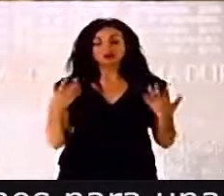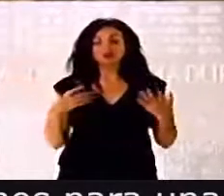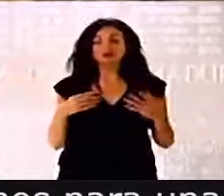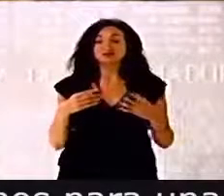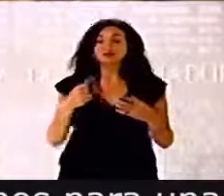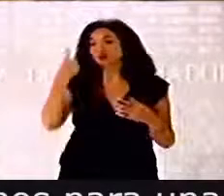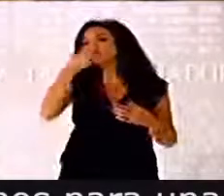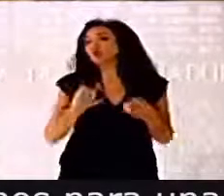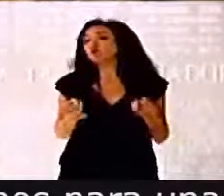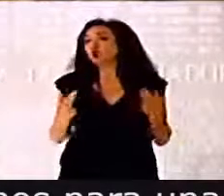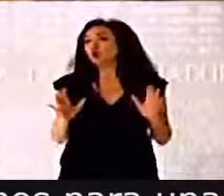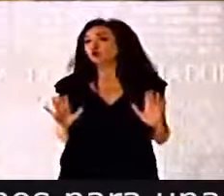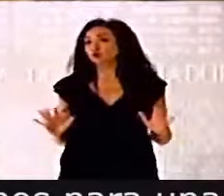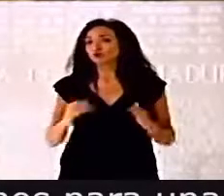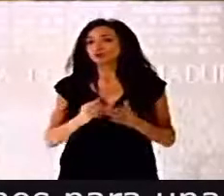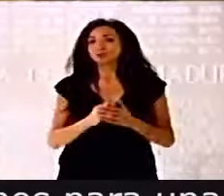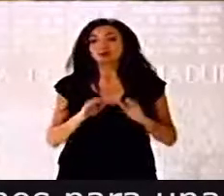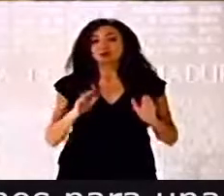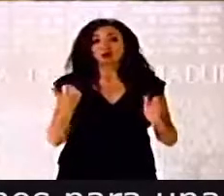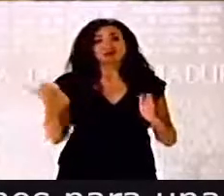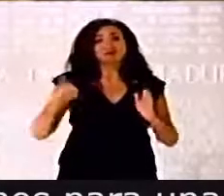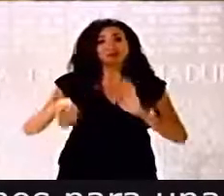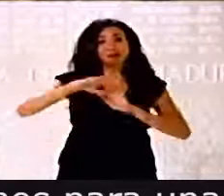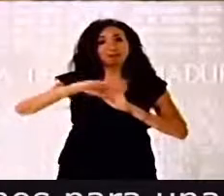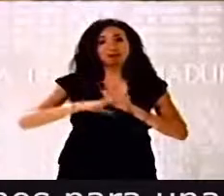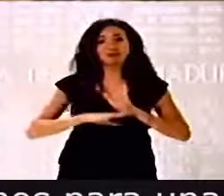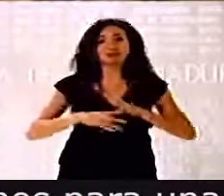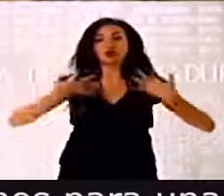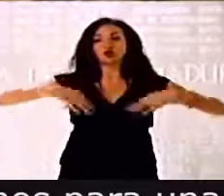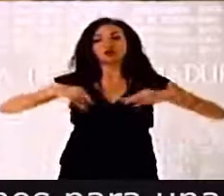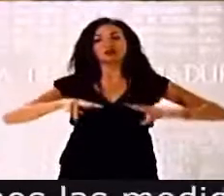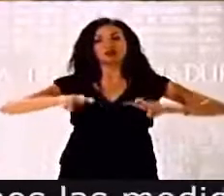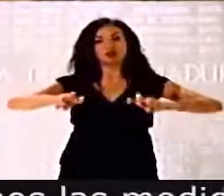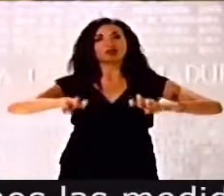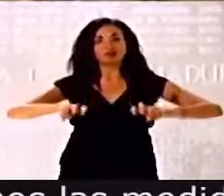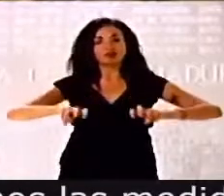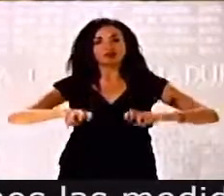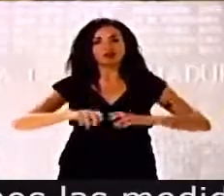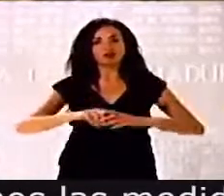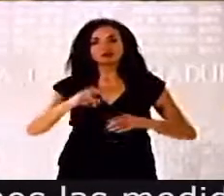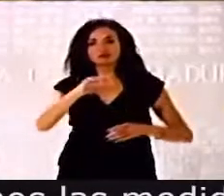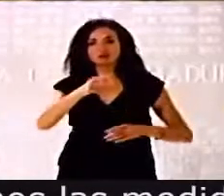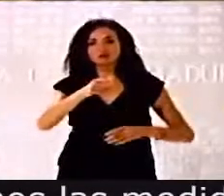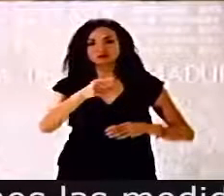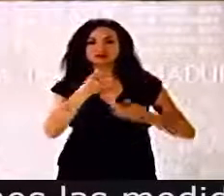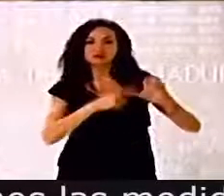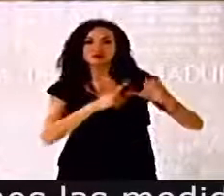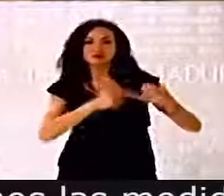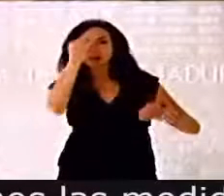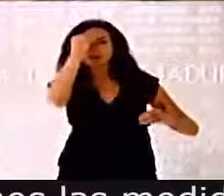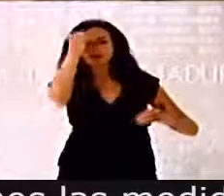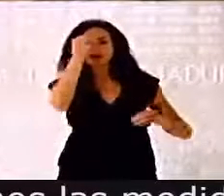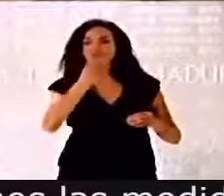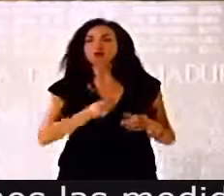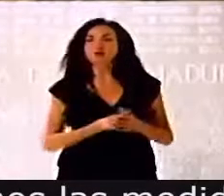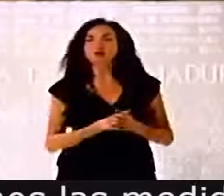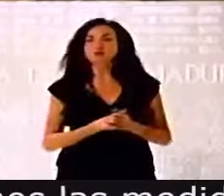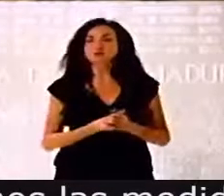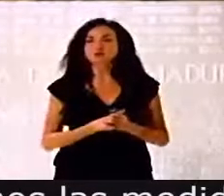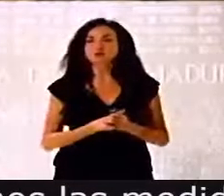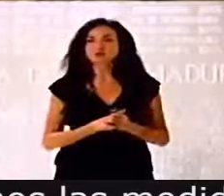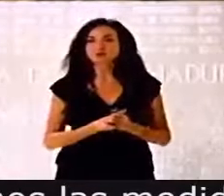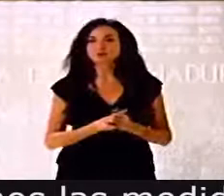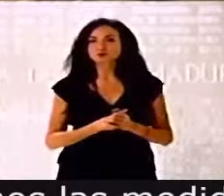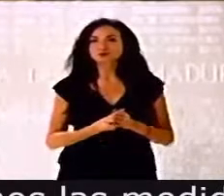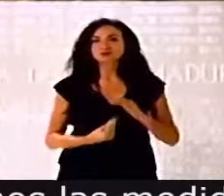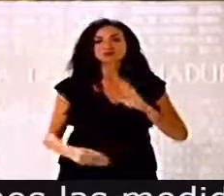poco pronto, pero como ya conocemos las medidas para la nueva normalidad, ¿tiene previsto Extremadura implementar alguna